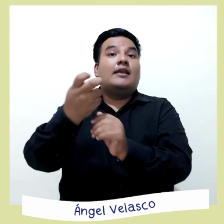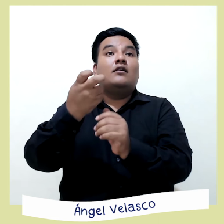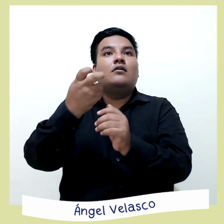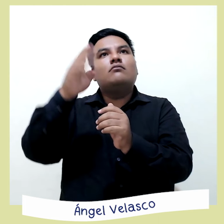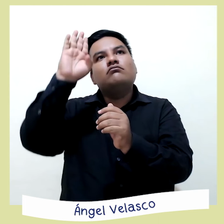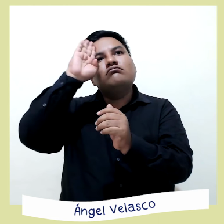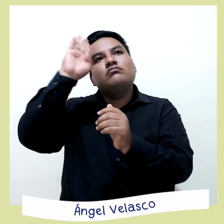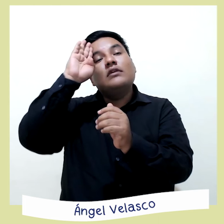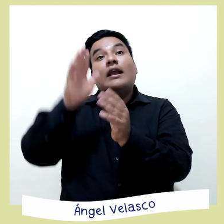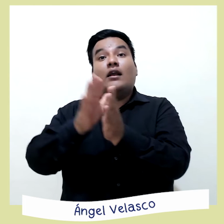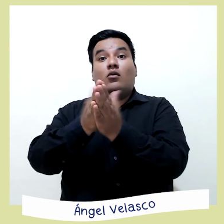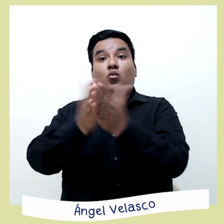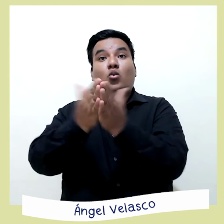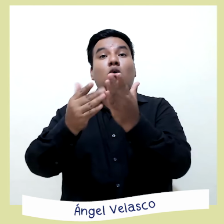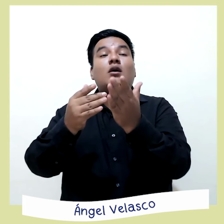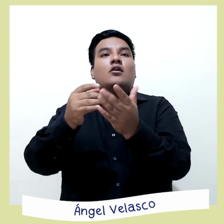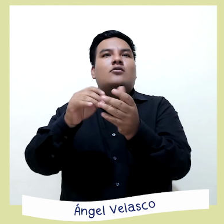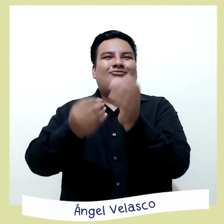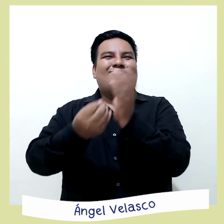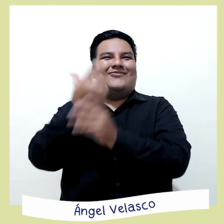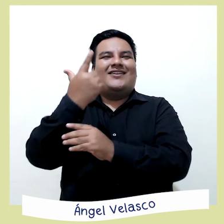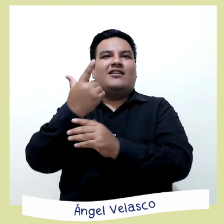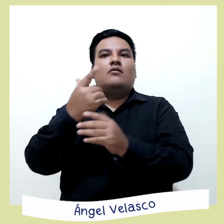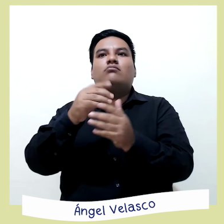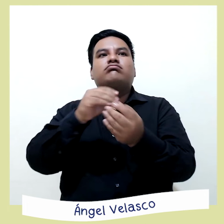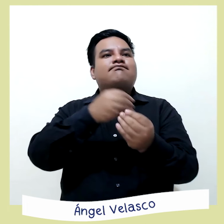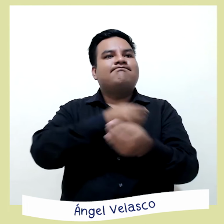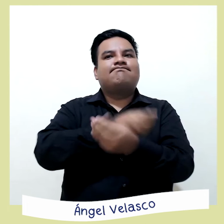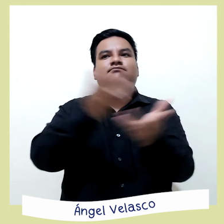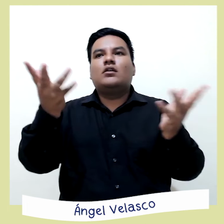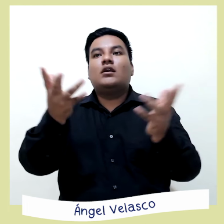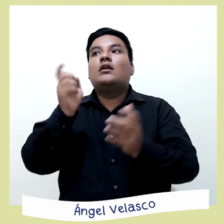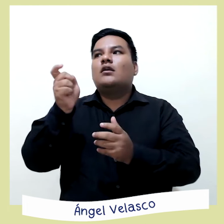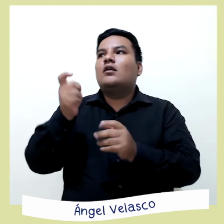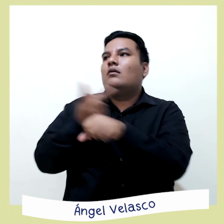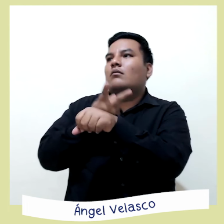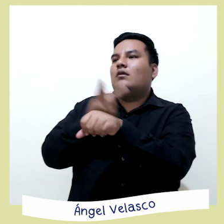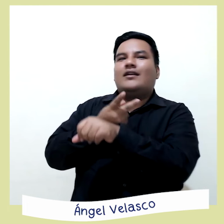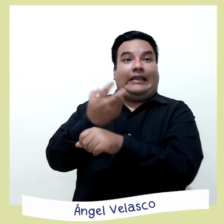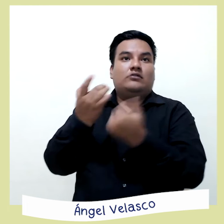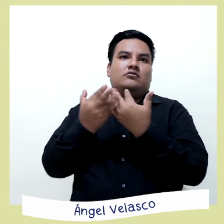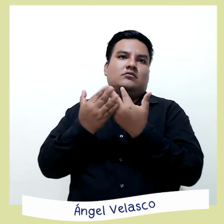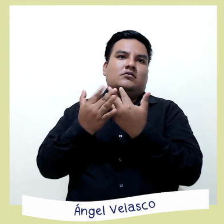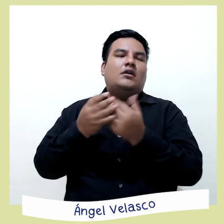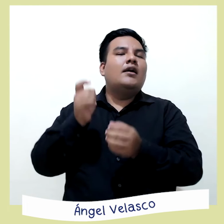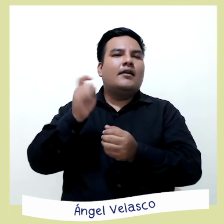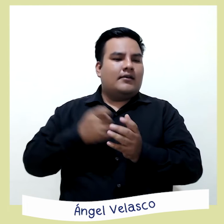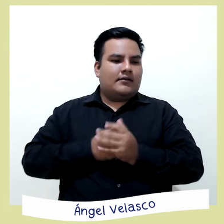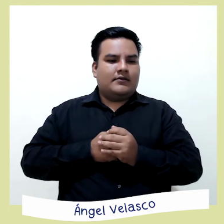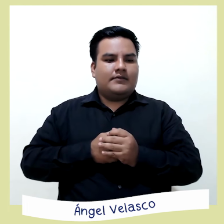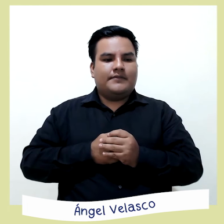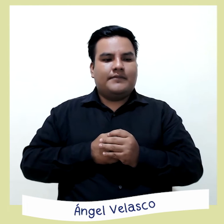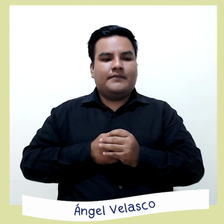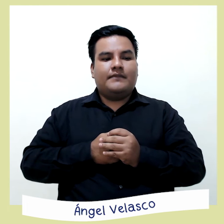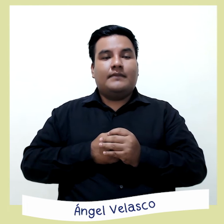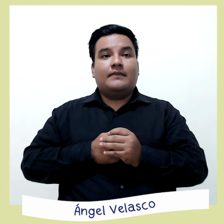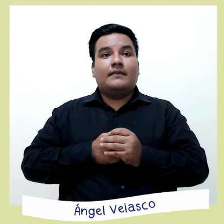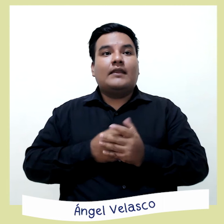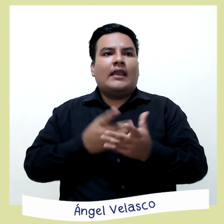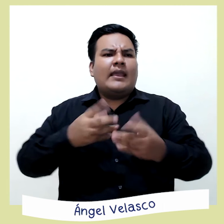educativo. Estamos atravesando un momento de coyuntura donde todavía habrá que ver qué pasa con los nuevos libros de texto gratuitos,